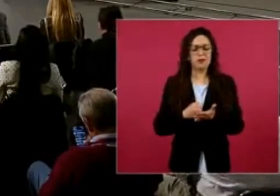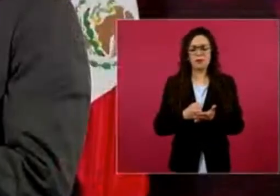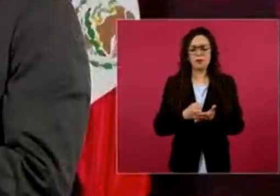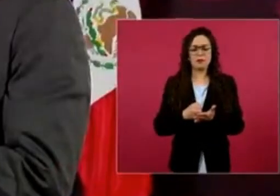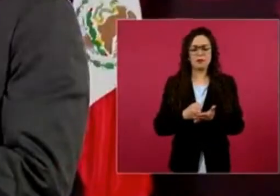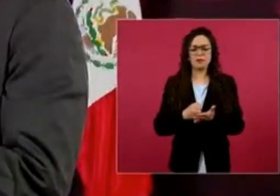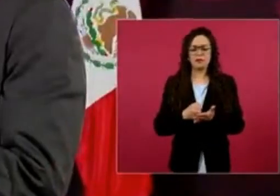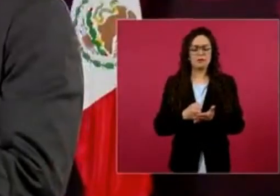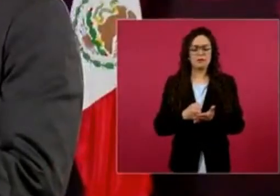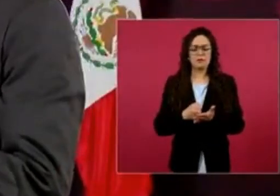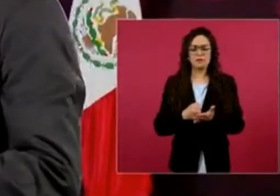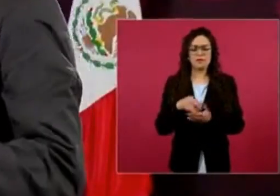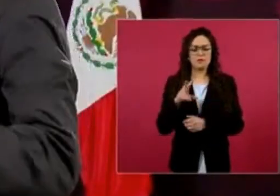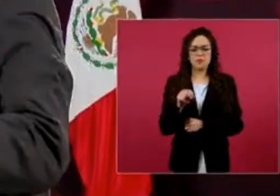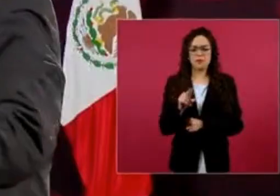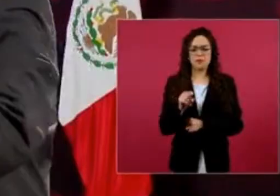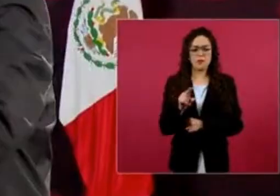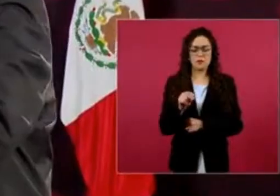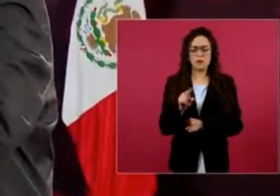de que